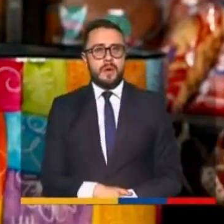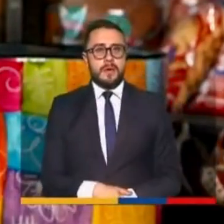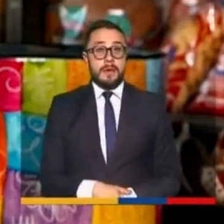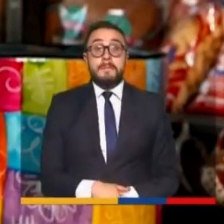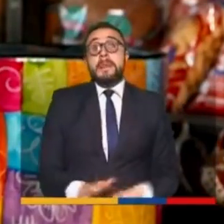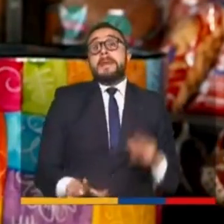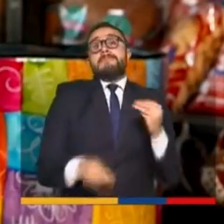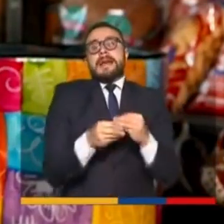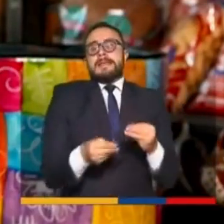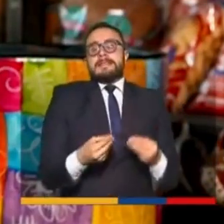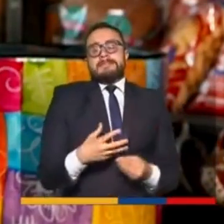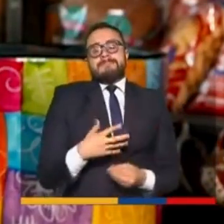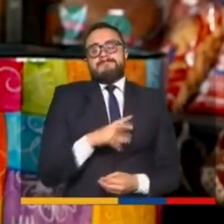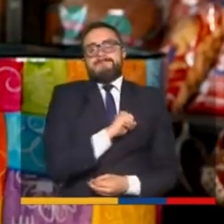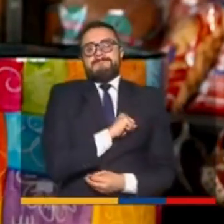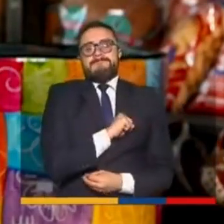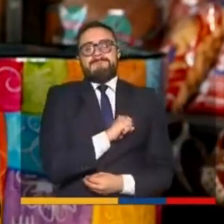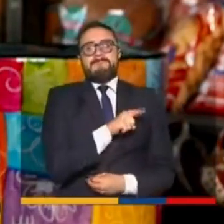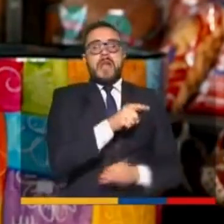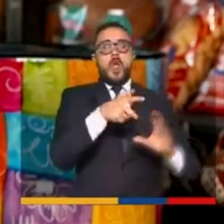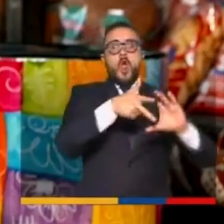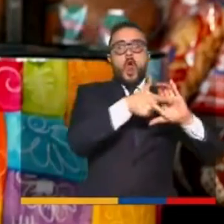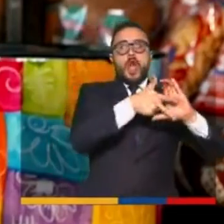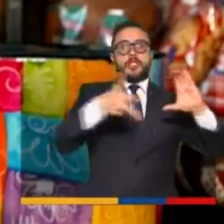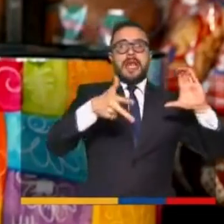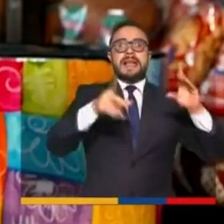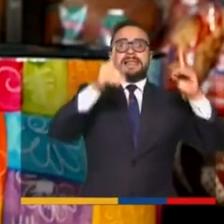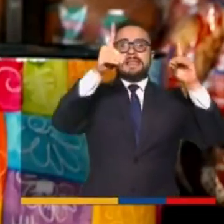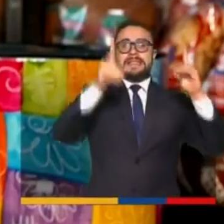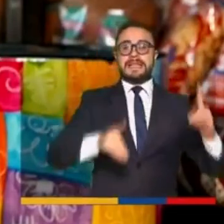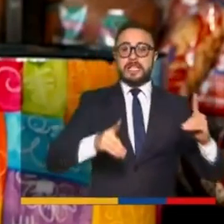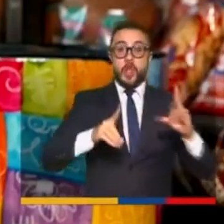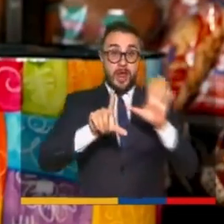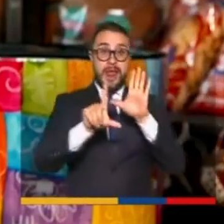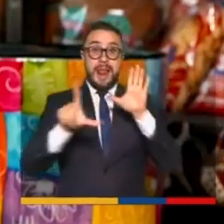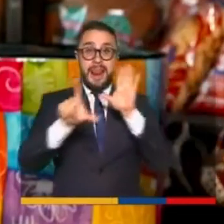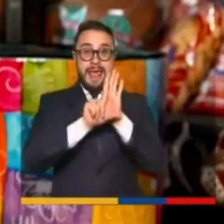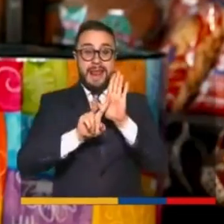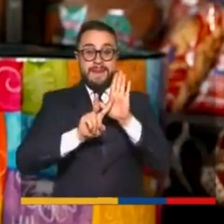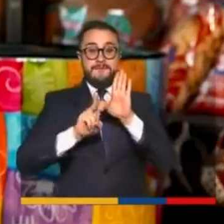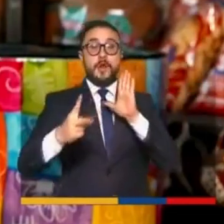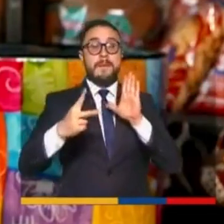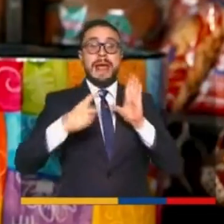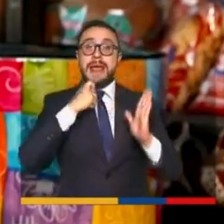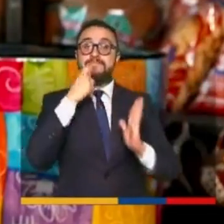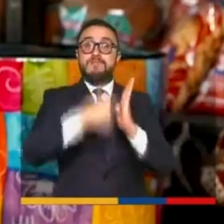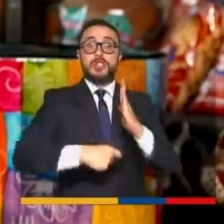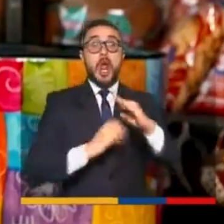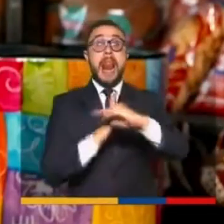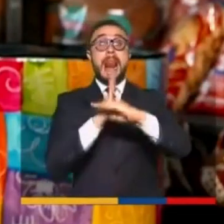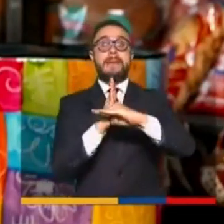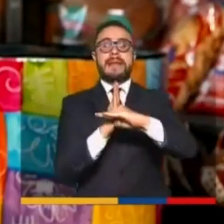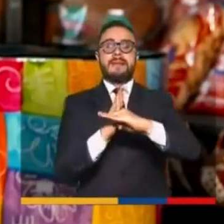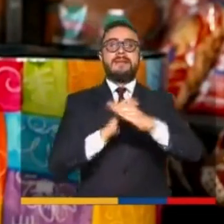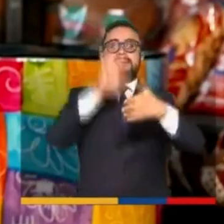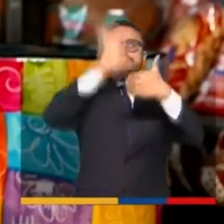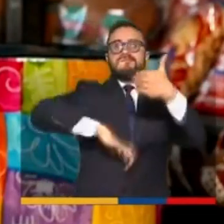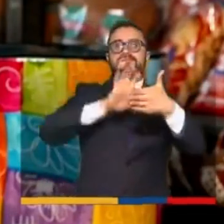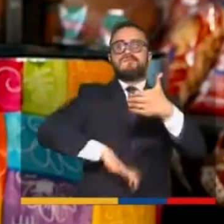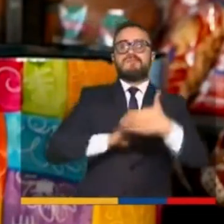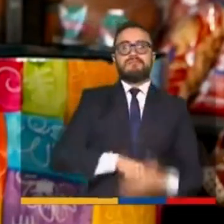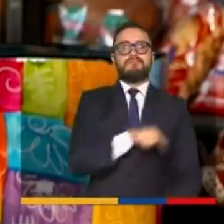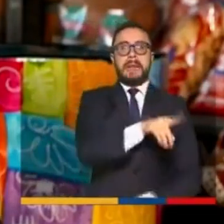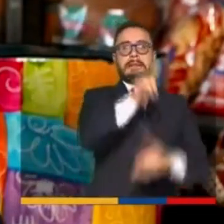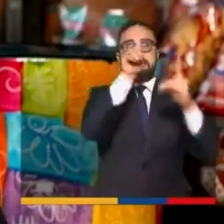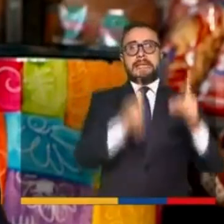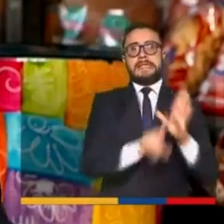Corte Constitucional tumbó la mitad de la reforma tributaria que aprobamos. Y sobre todo en unos recursos